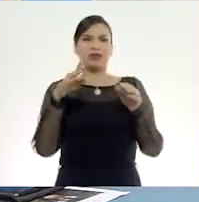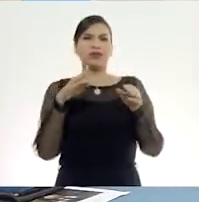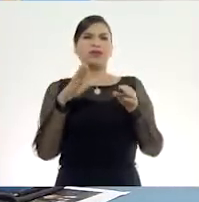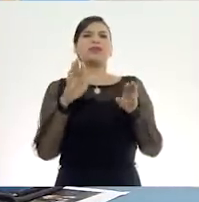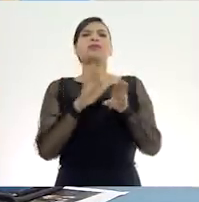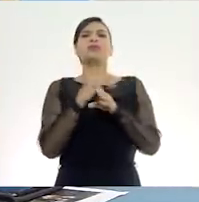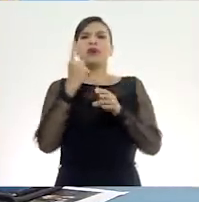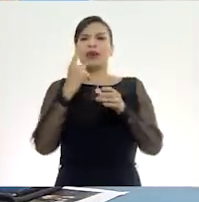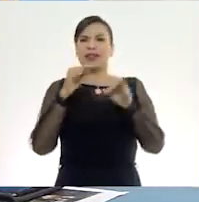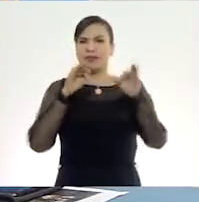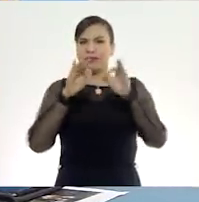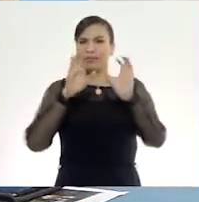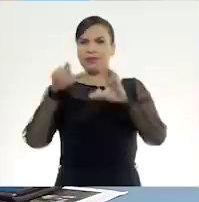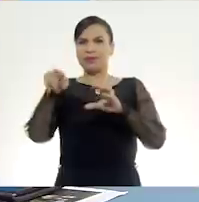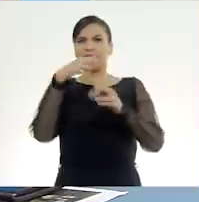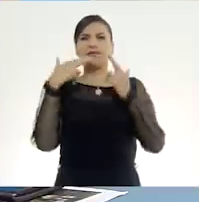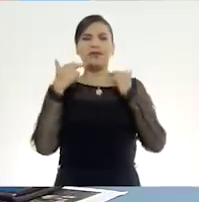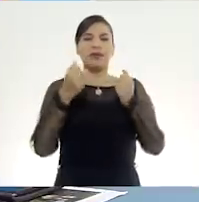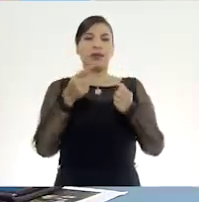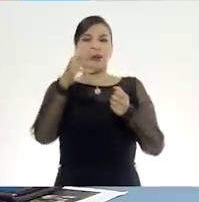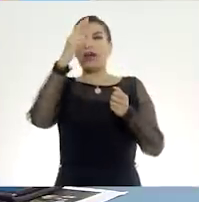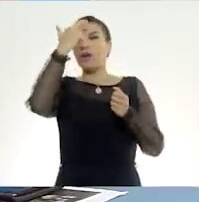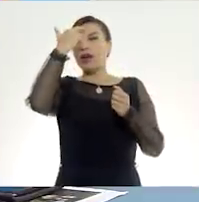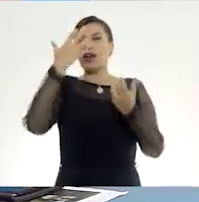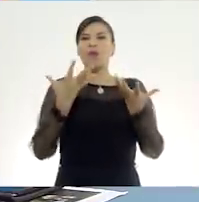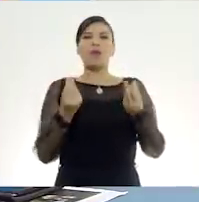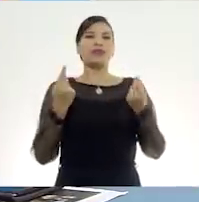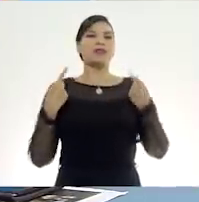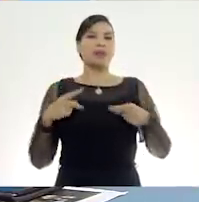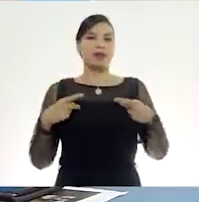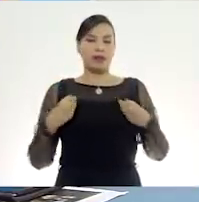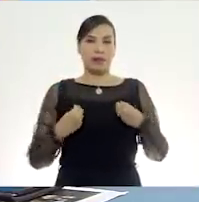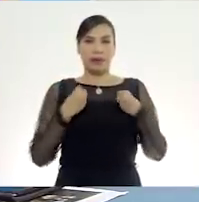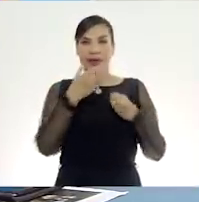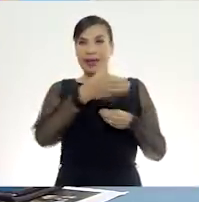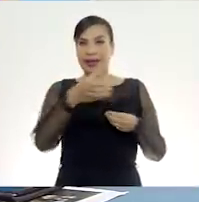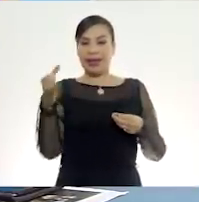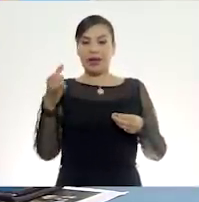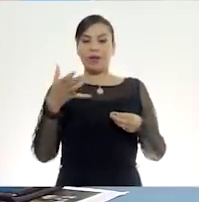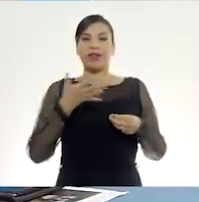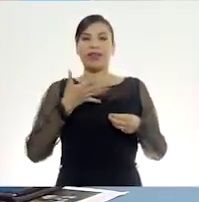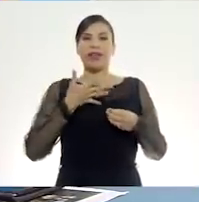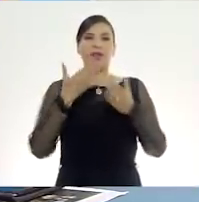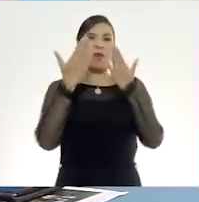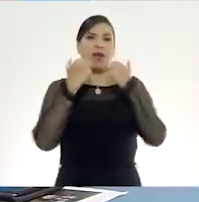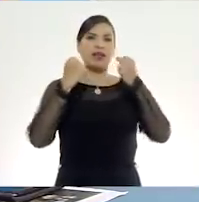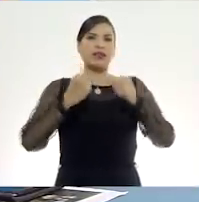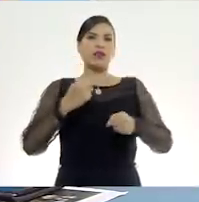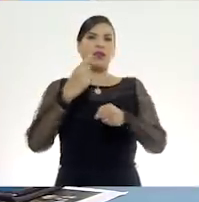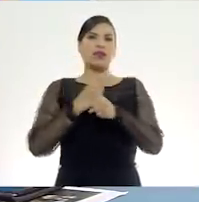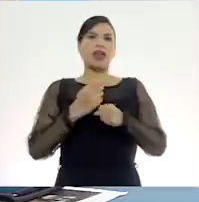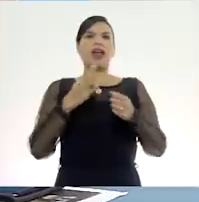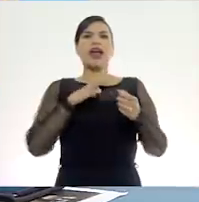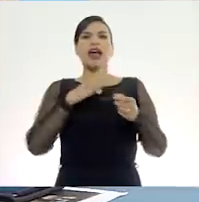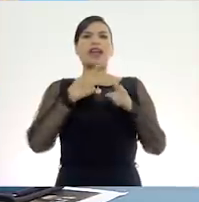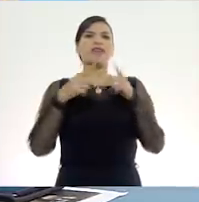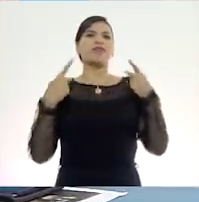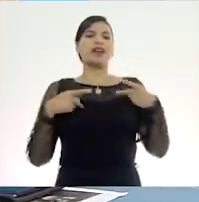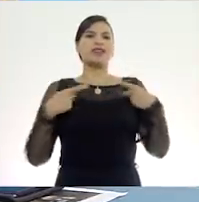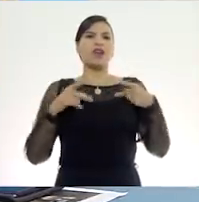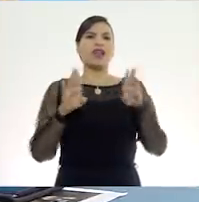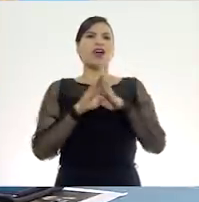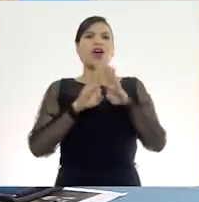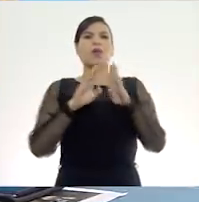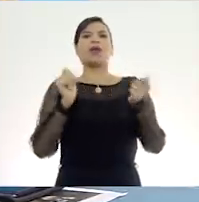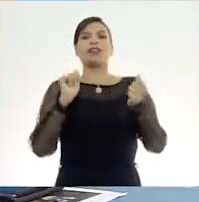Porque acuérdense que mucha gente que vivía en el campo tenía inseguridad porque había muchos bandoleros.